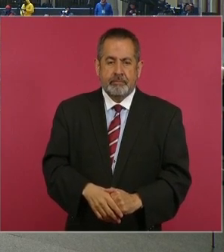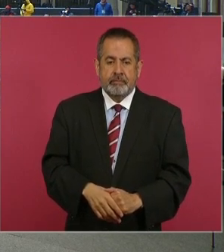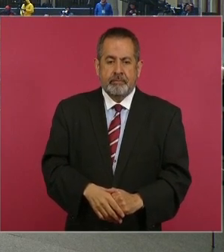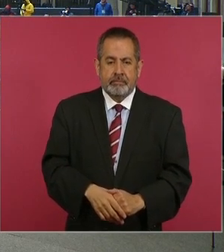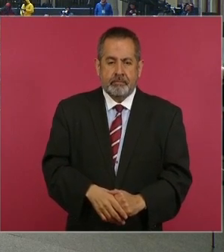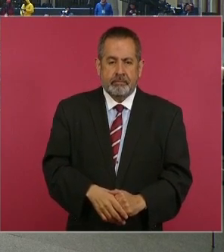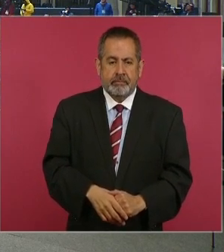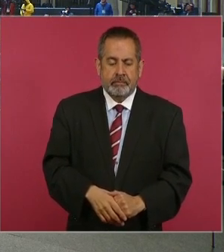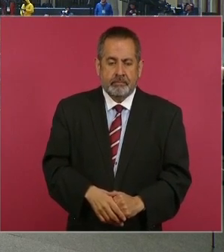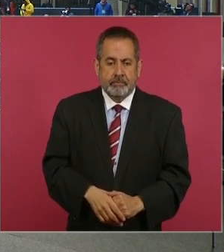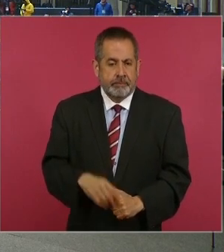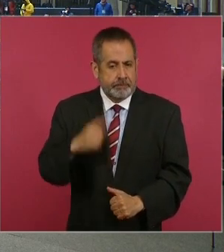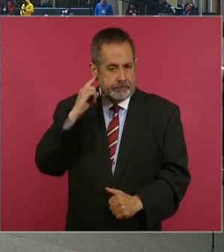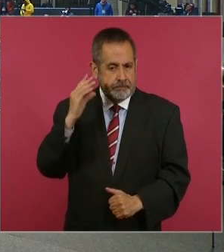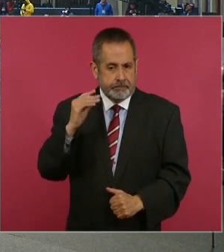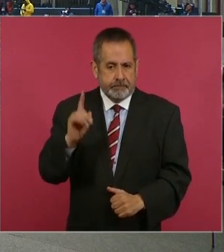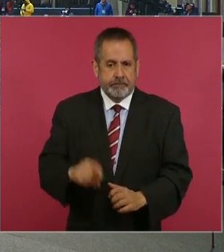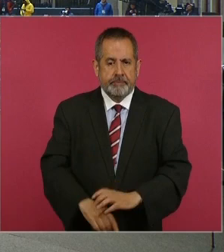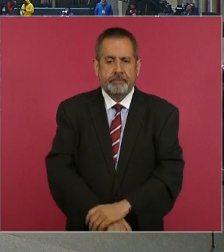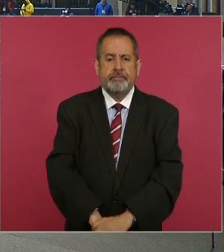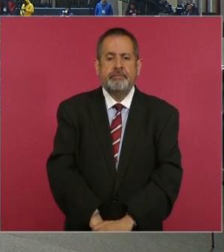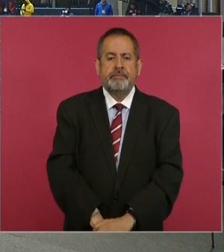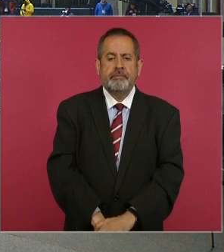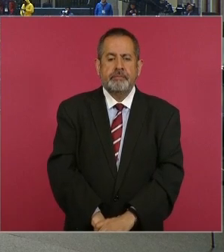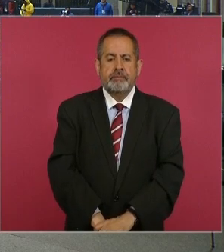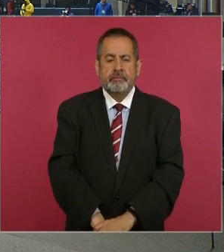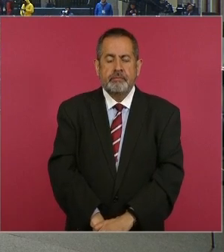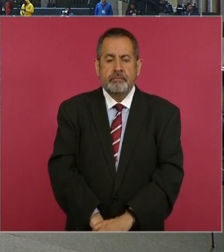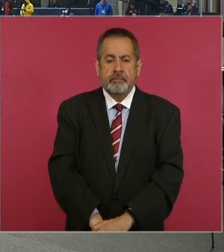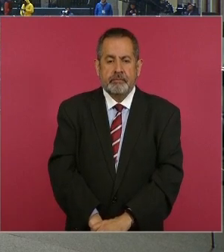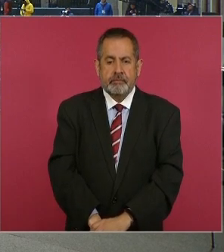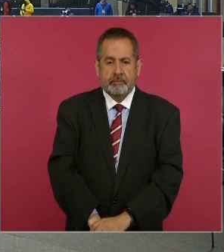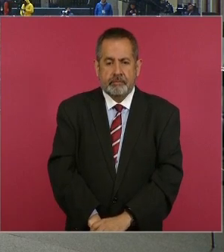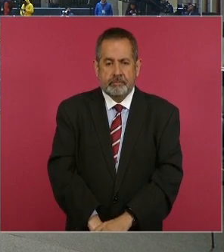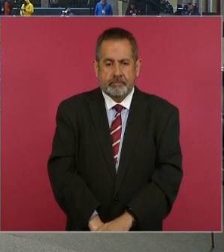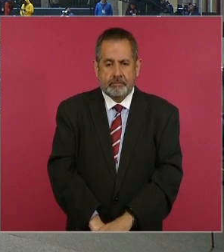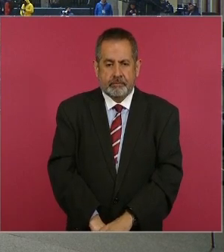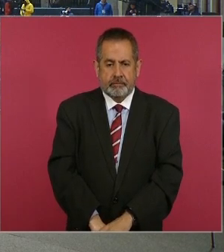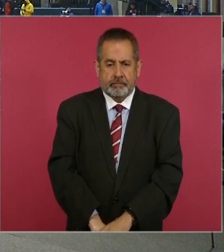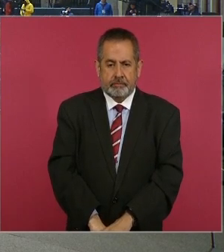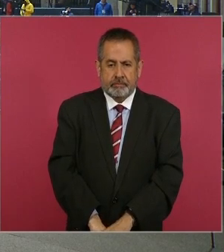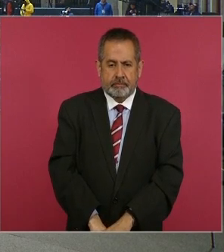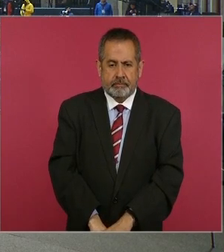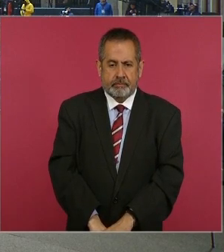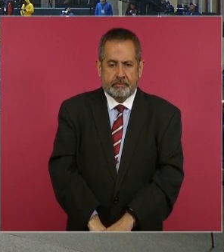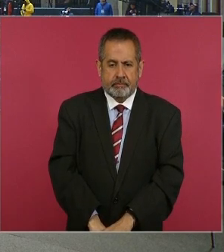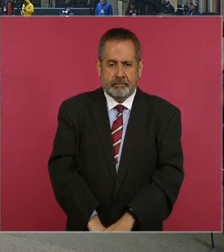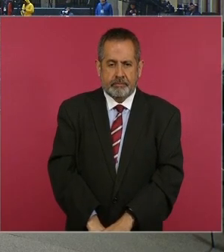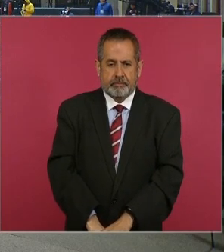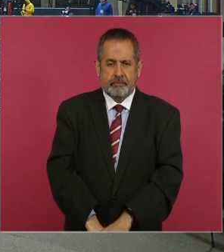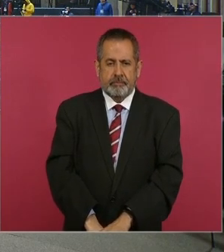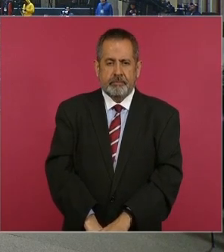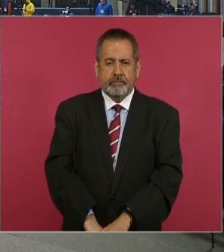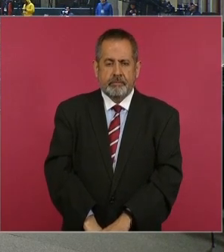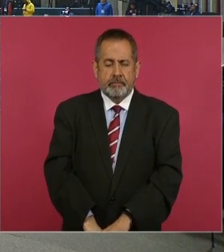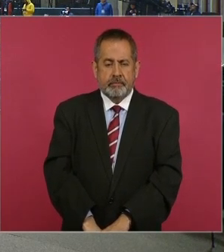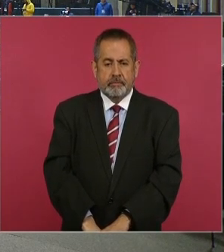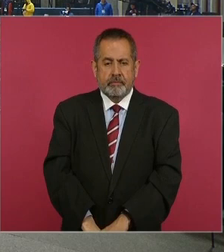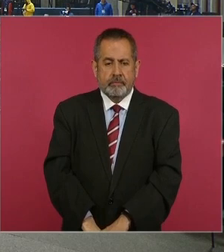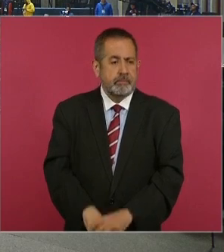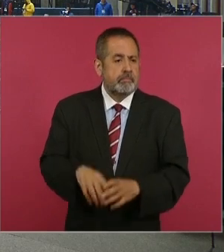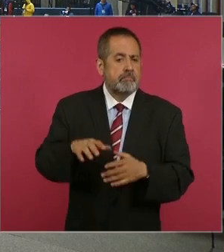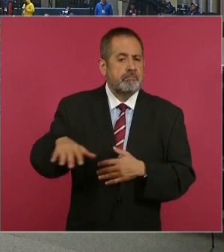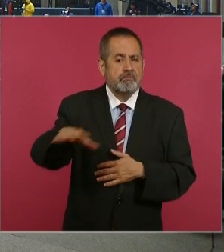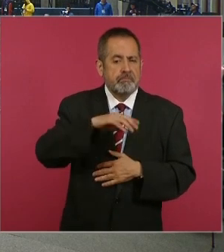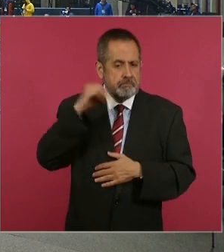sigues deuna manera procedimiento sobre todo para que fier los recursos porque los damnificados en